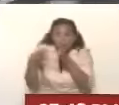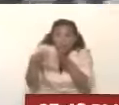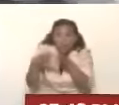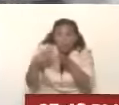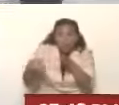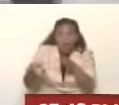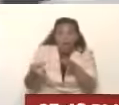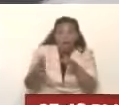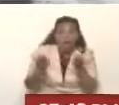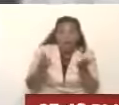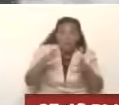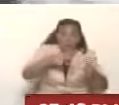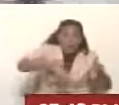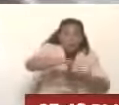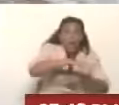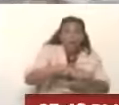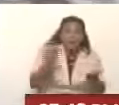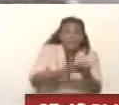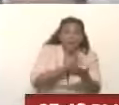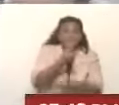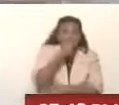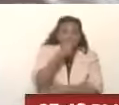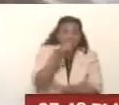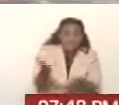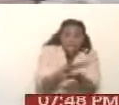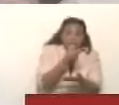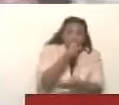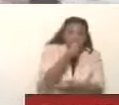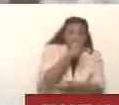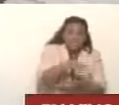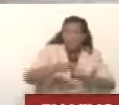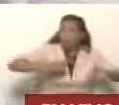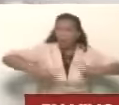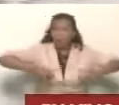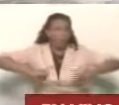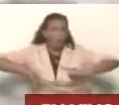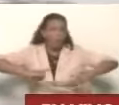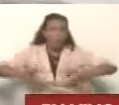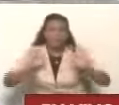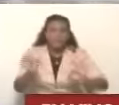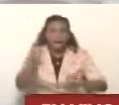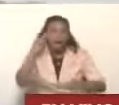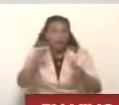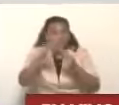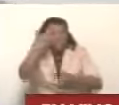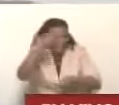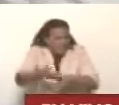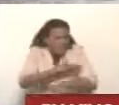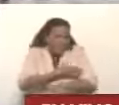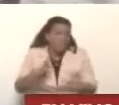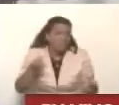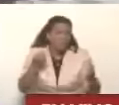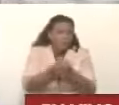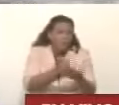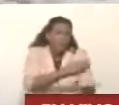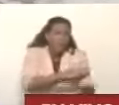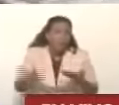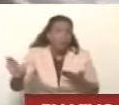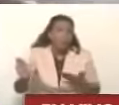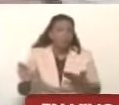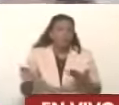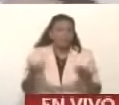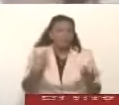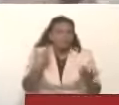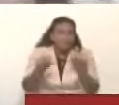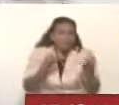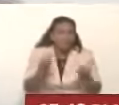el Plátano Verde vinieron, ya estaban coordinados, estaban en conocimiento del golpe de los